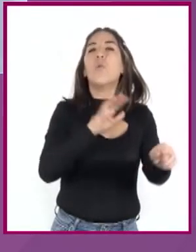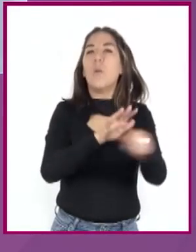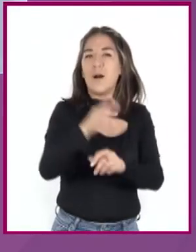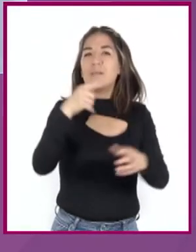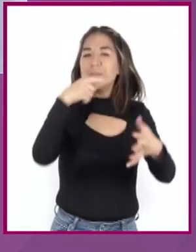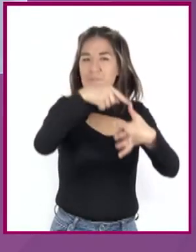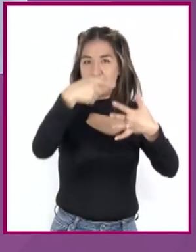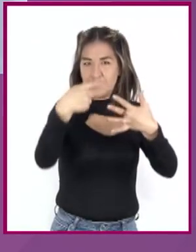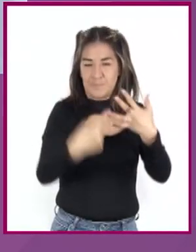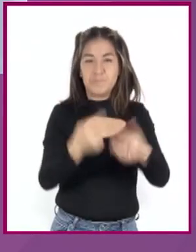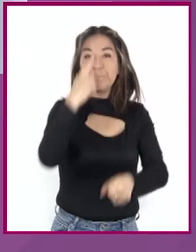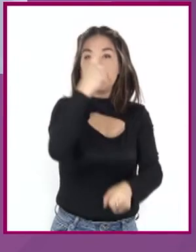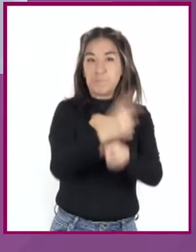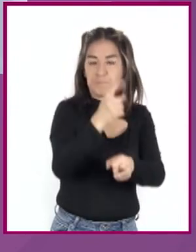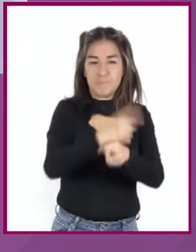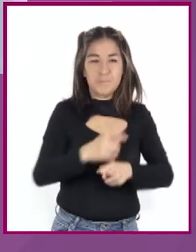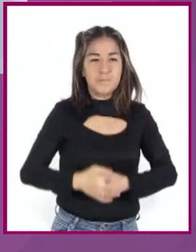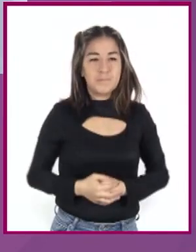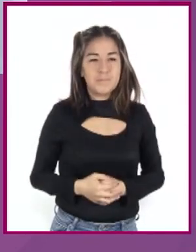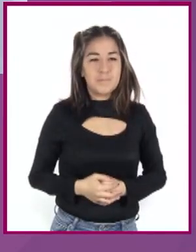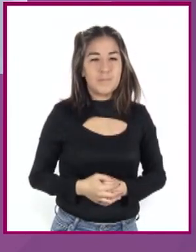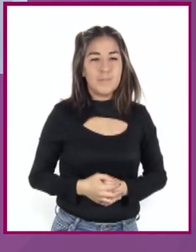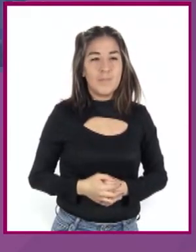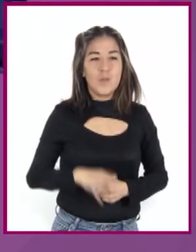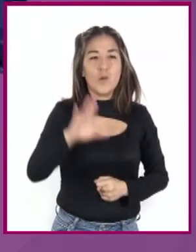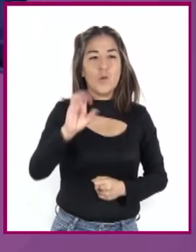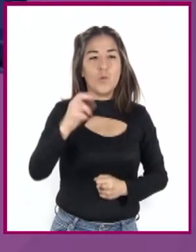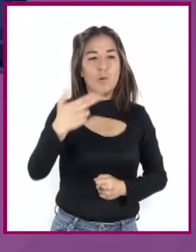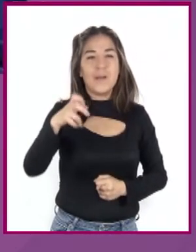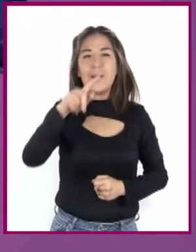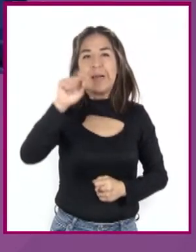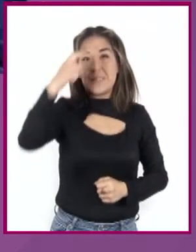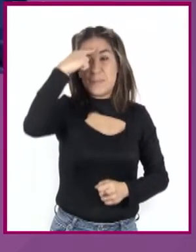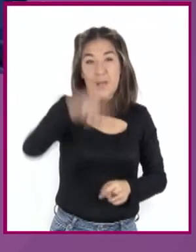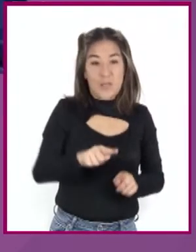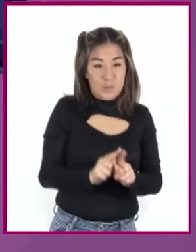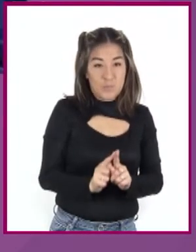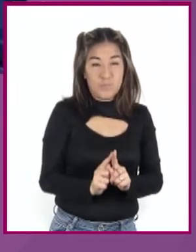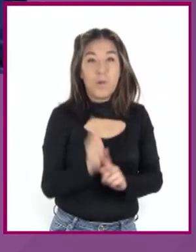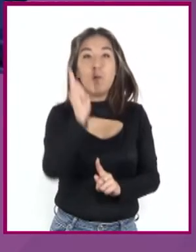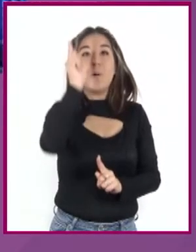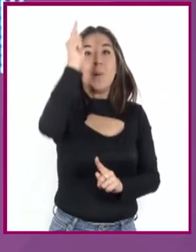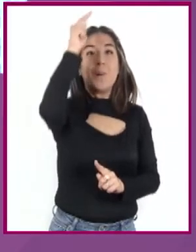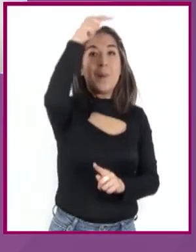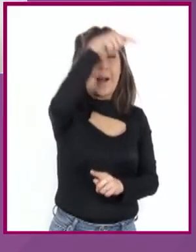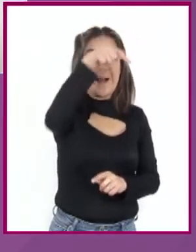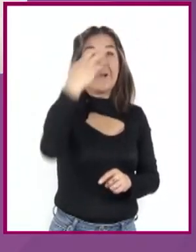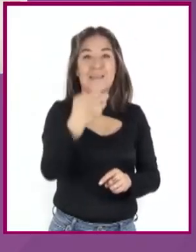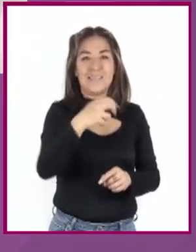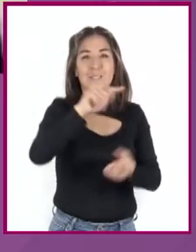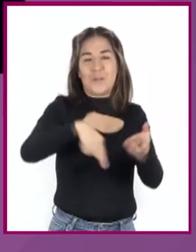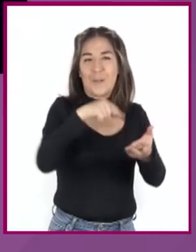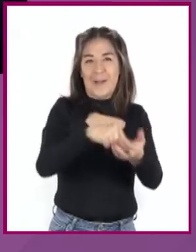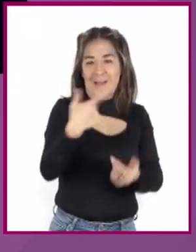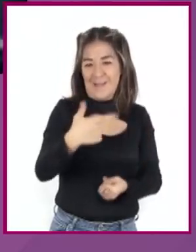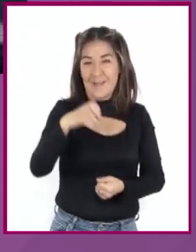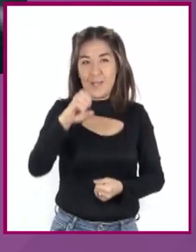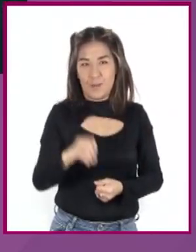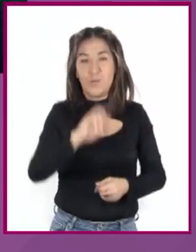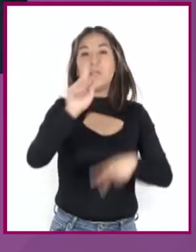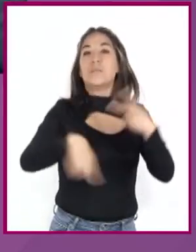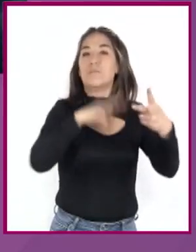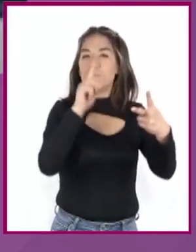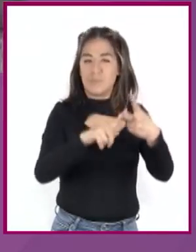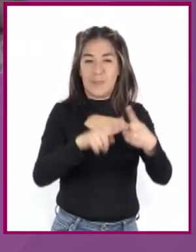etapas. Primera, se requiere un cohete transportador que lleve el satélite a la órbita GEO. Segunda,